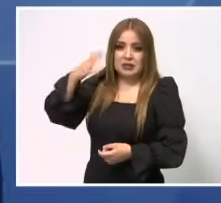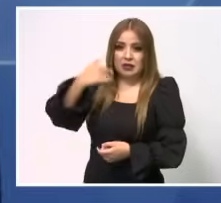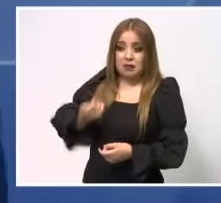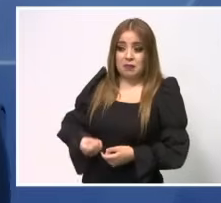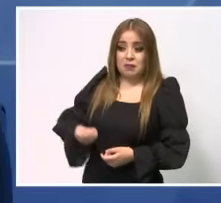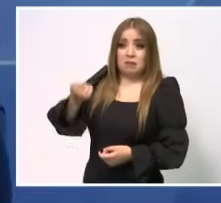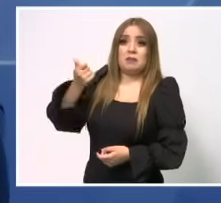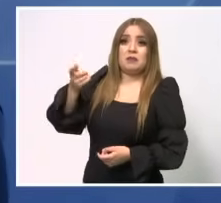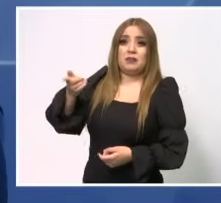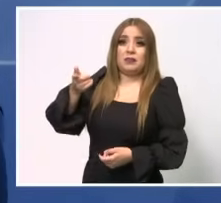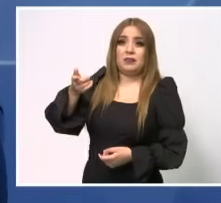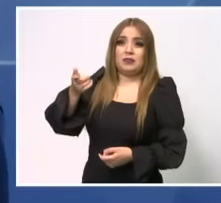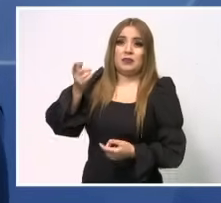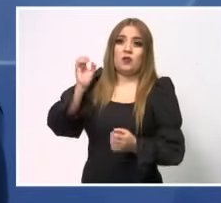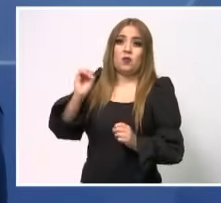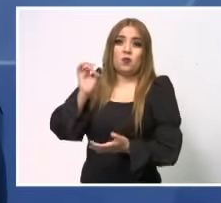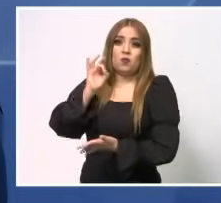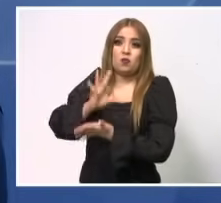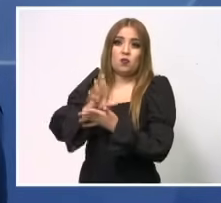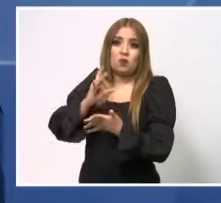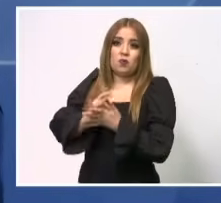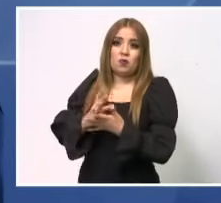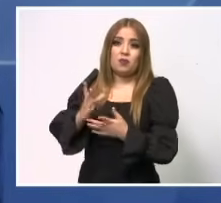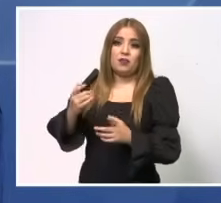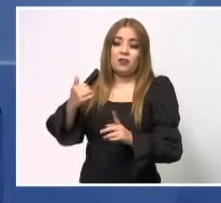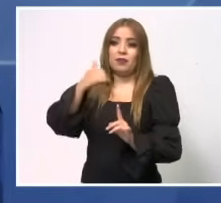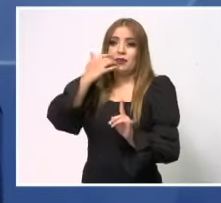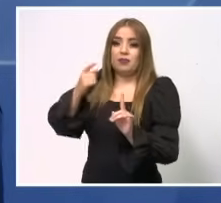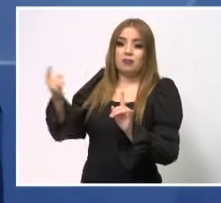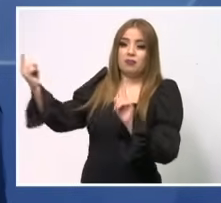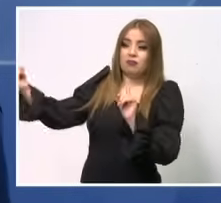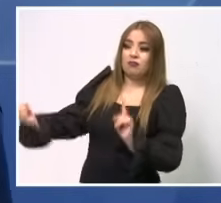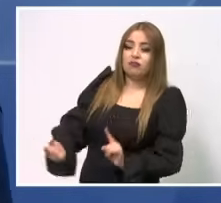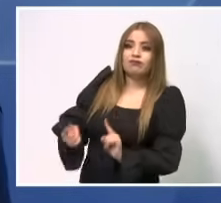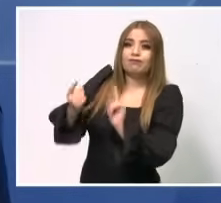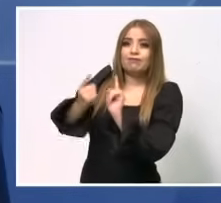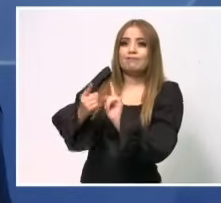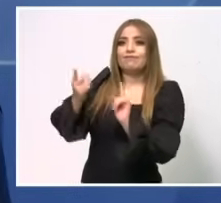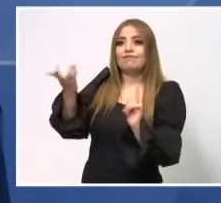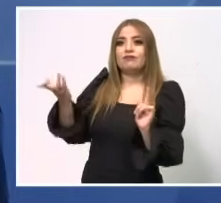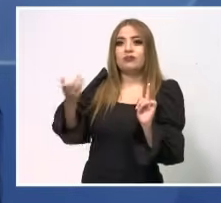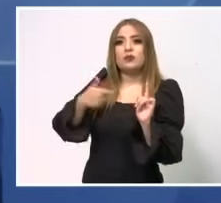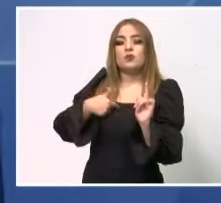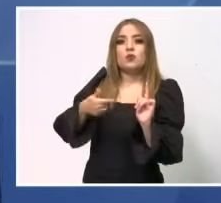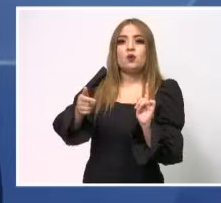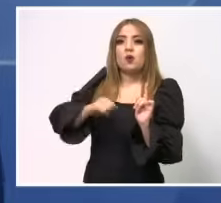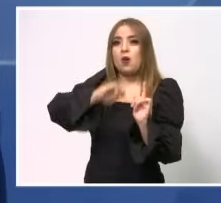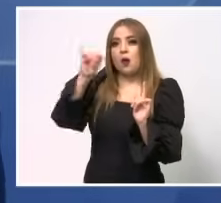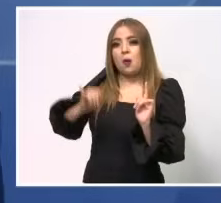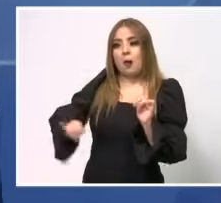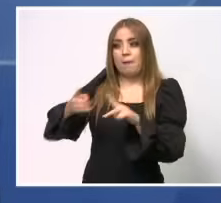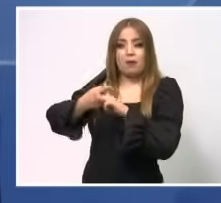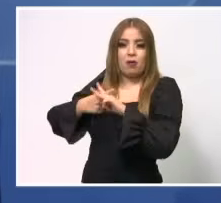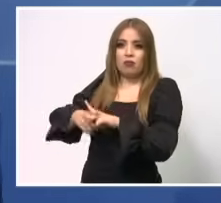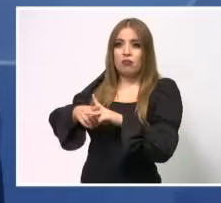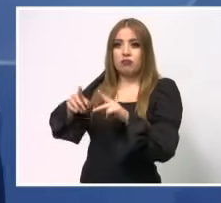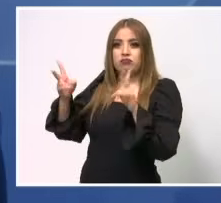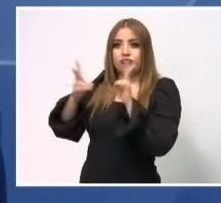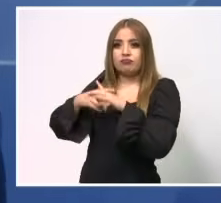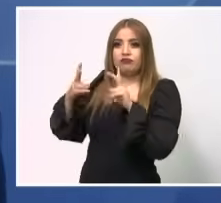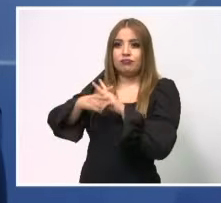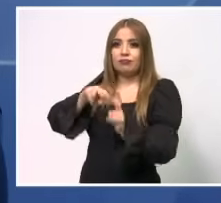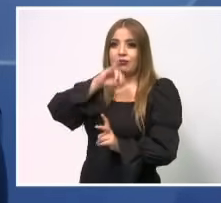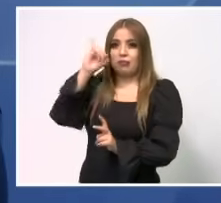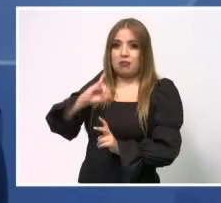la única persona que seguramente se quiere envalentonar a agredir es decir yo no nunca he empezado un pleito y no pienso hacerlo